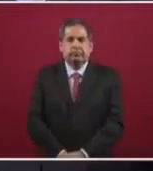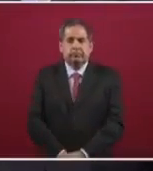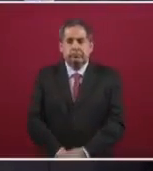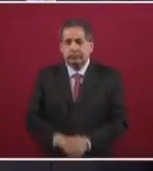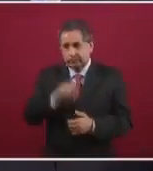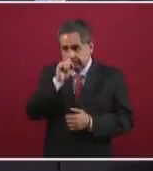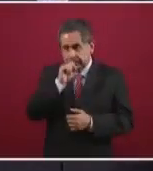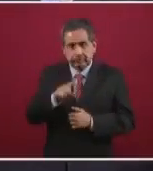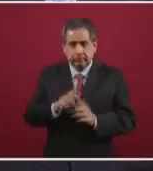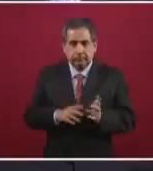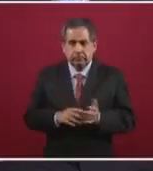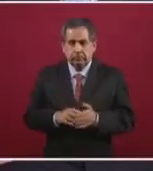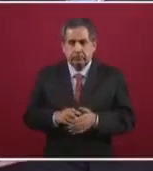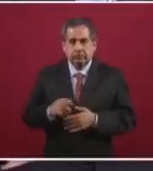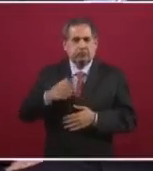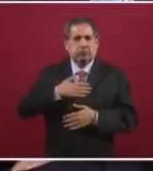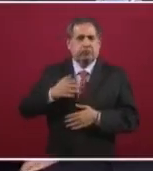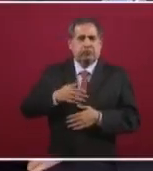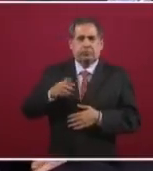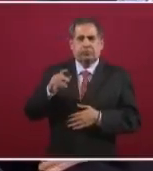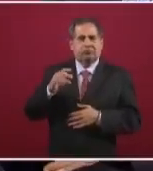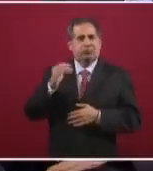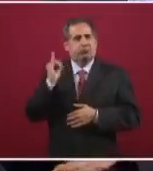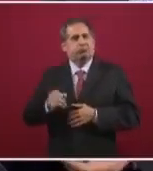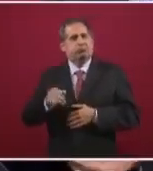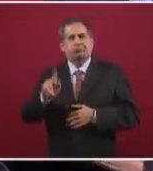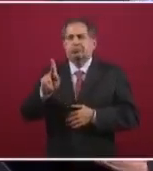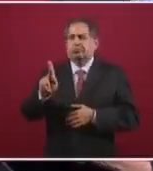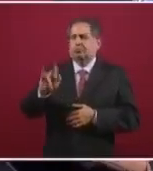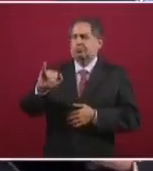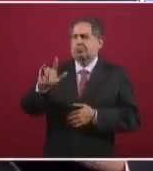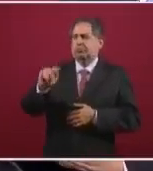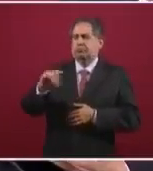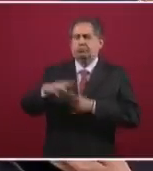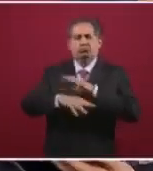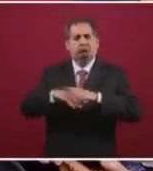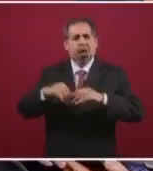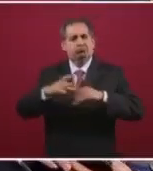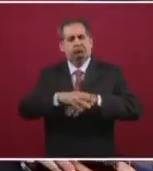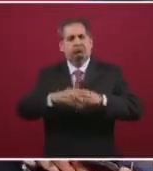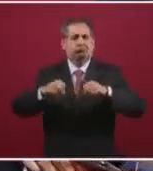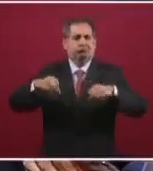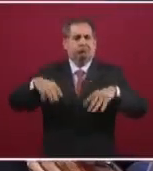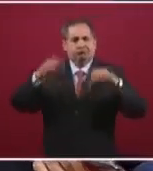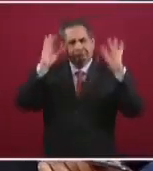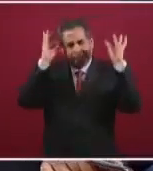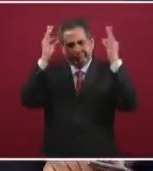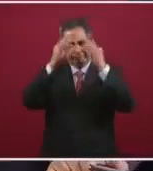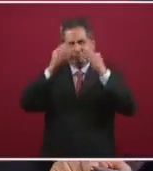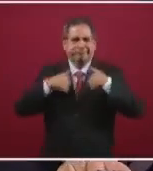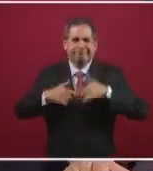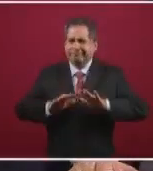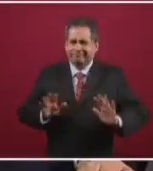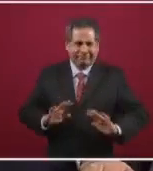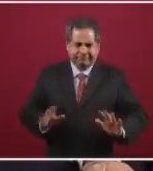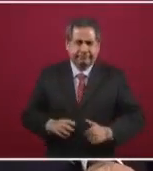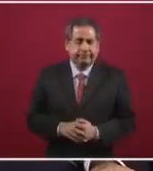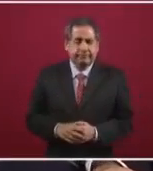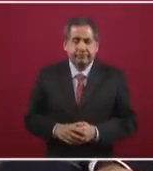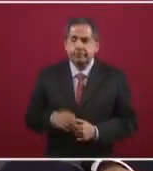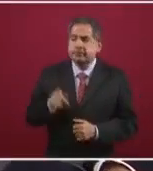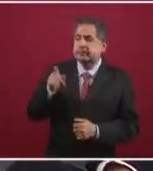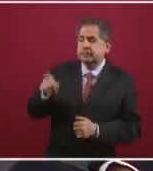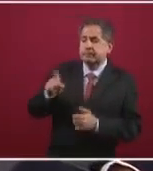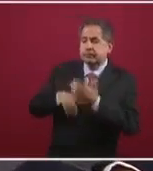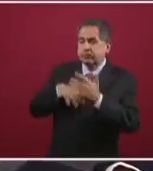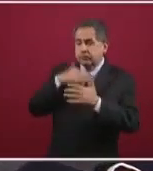Tampoco soy Poncio Pilato. Pero usted está enfocado en el combate a la corrupción. ¿Este sería un logro